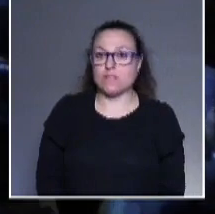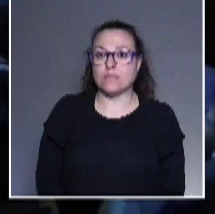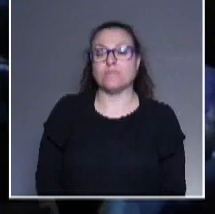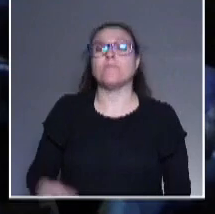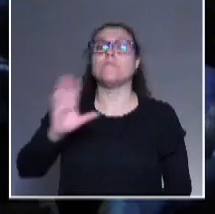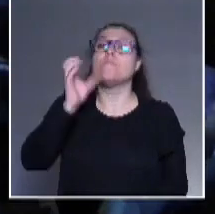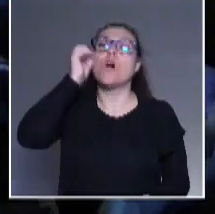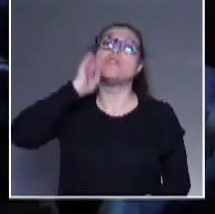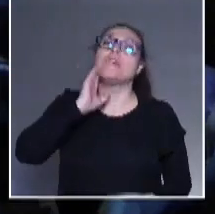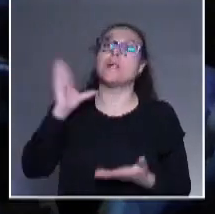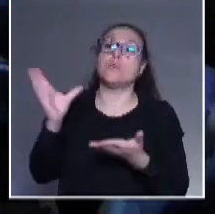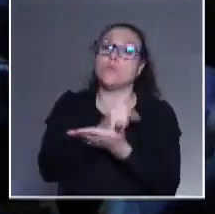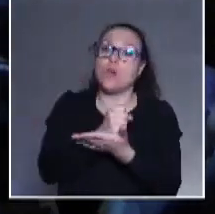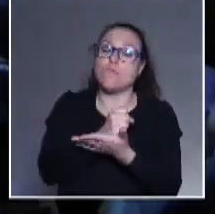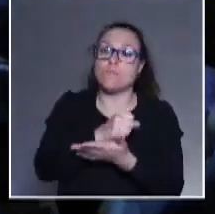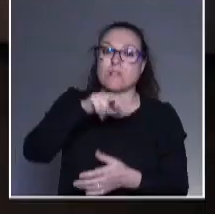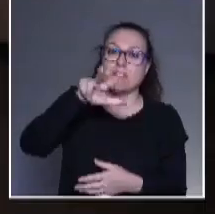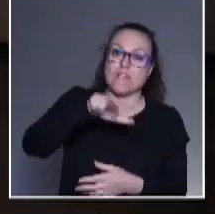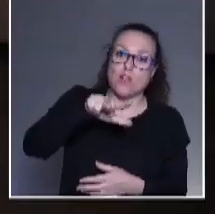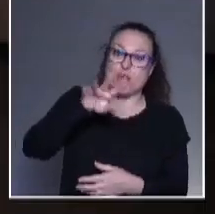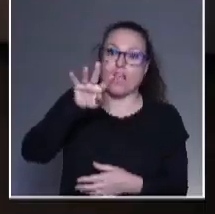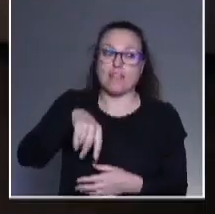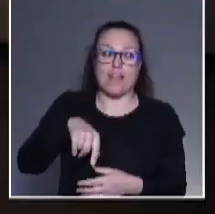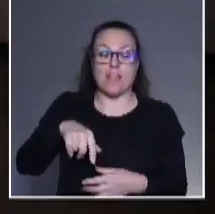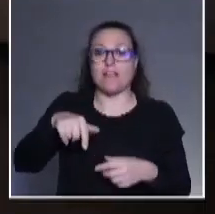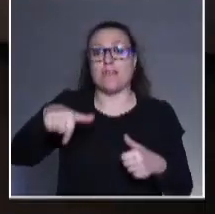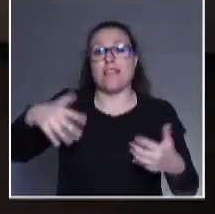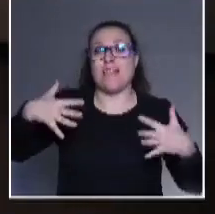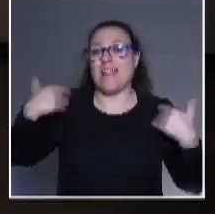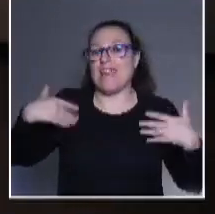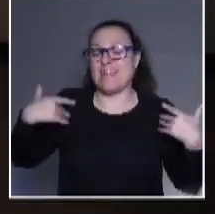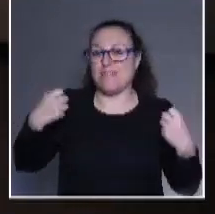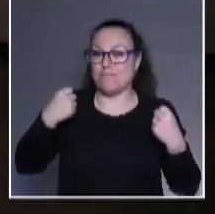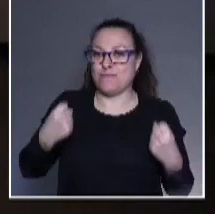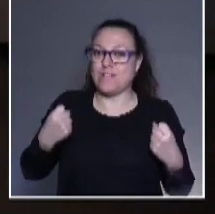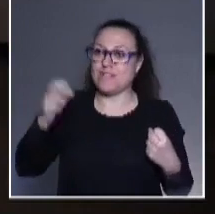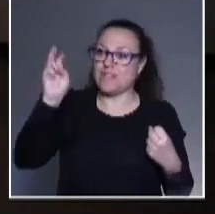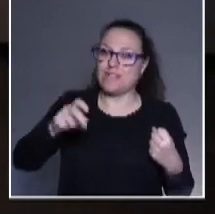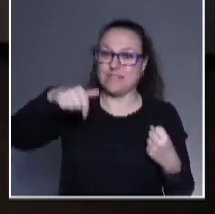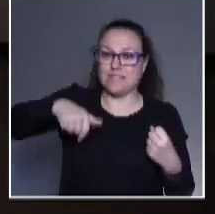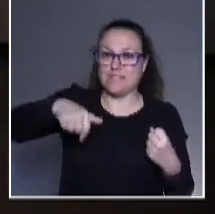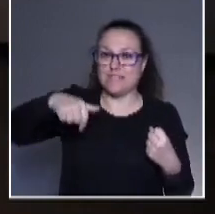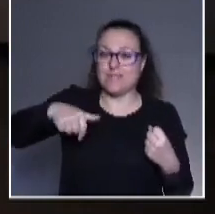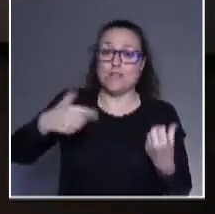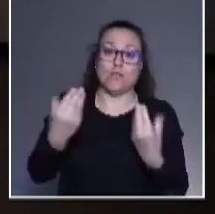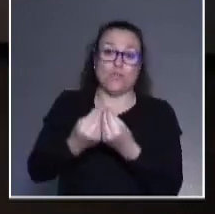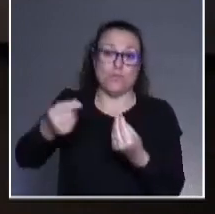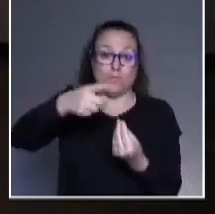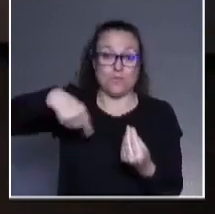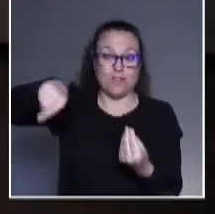Molt bon dia a tothom, muy buenos días. És una alegria enorme poder estar aquí avui amb tots